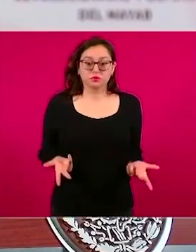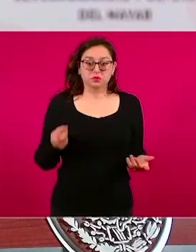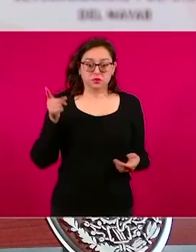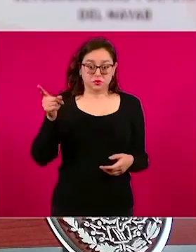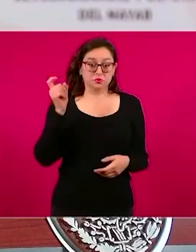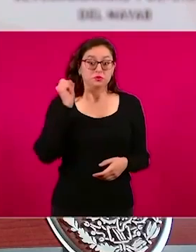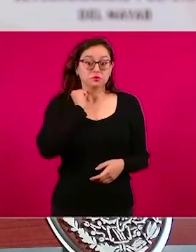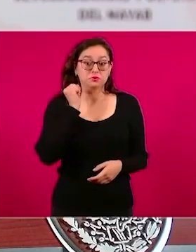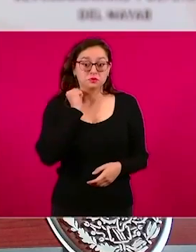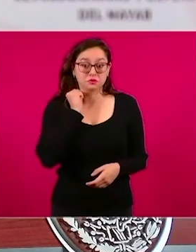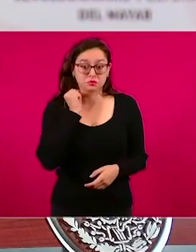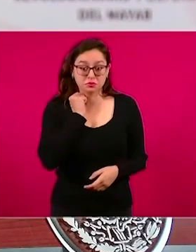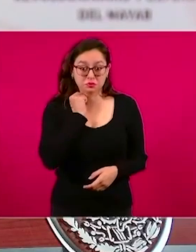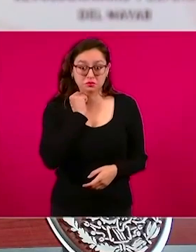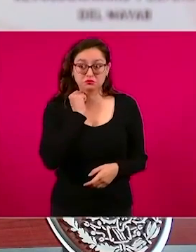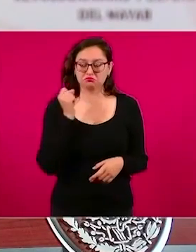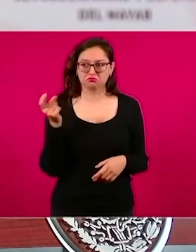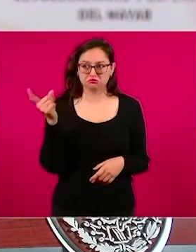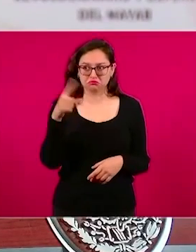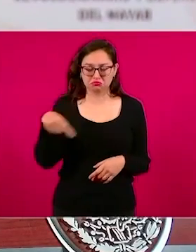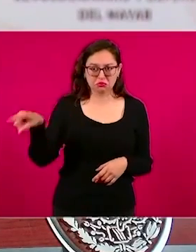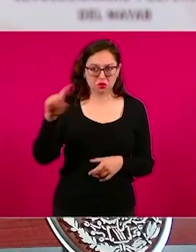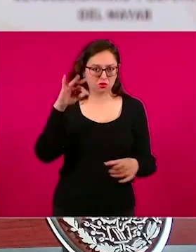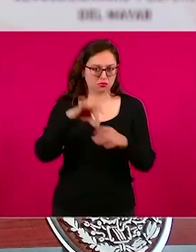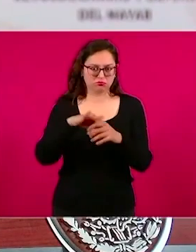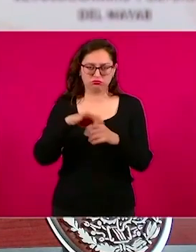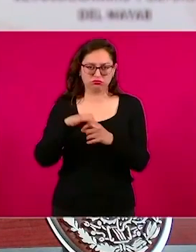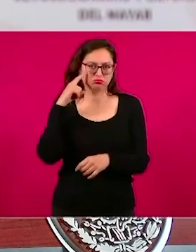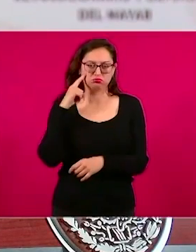diría de manera libre.